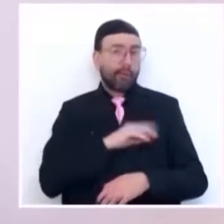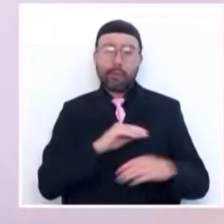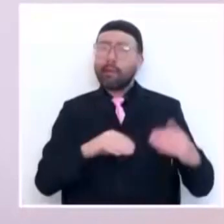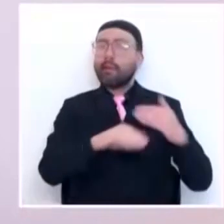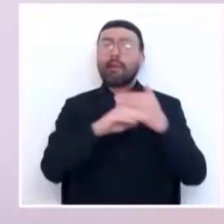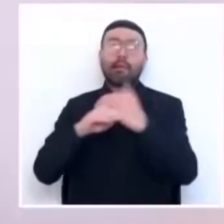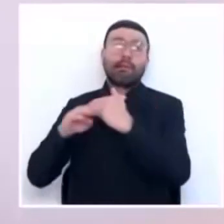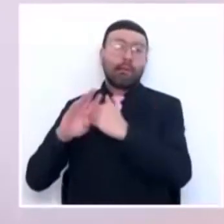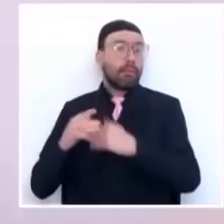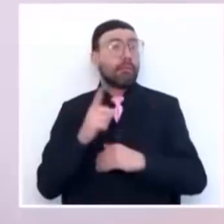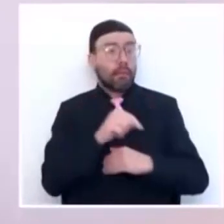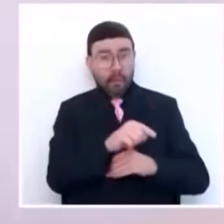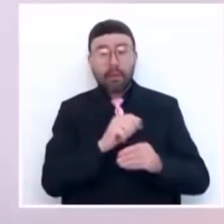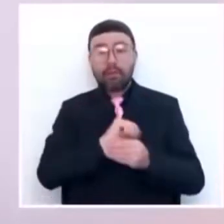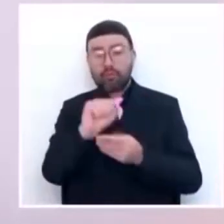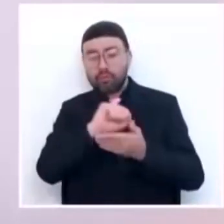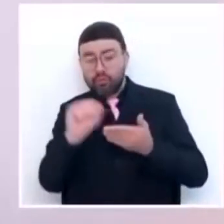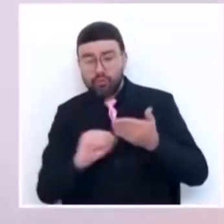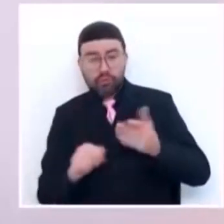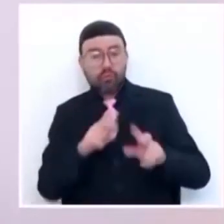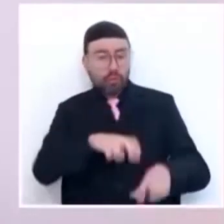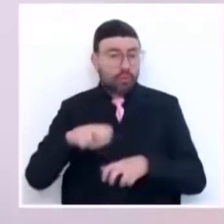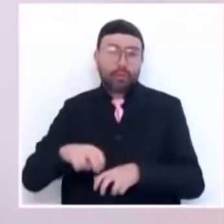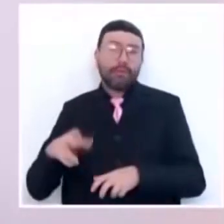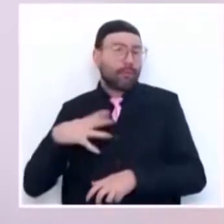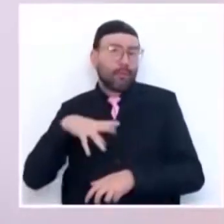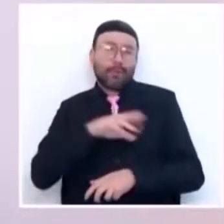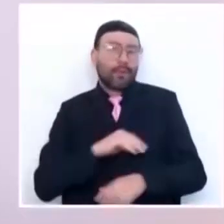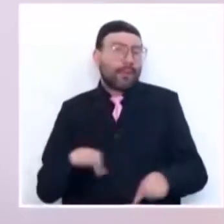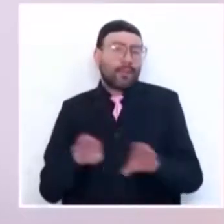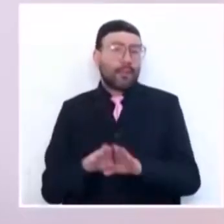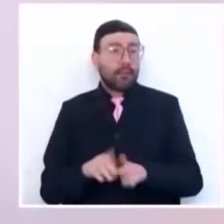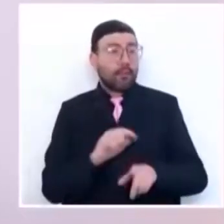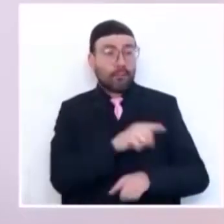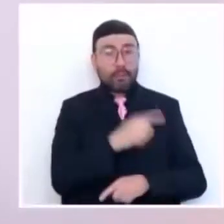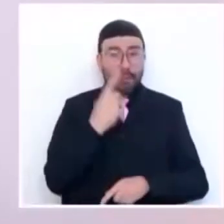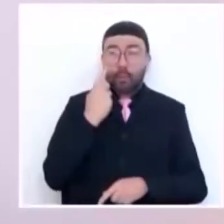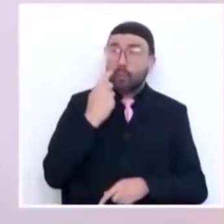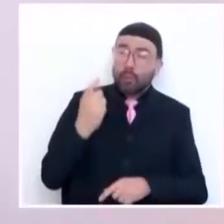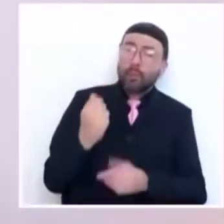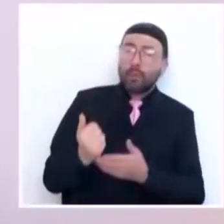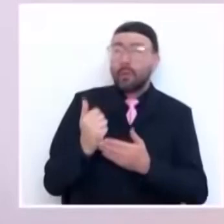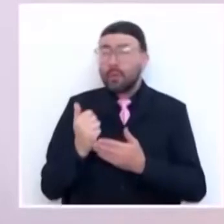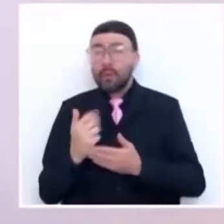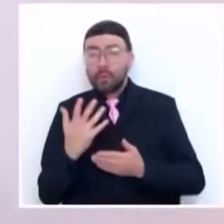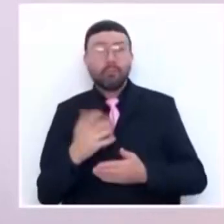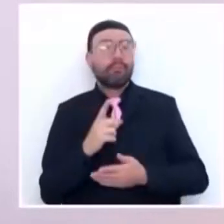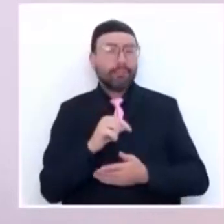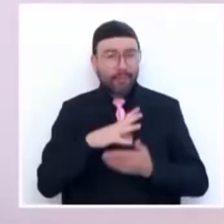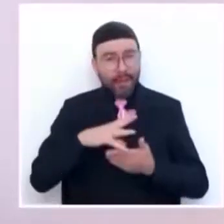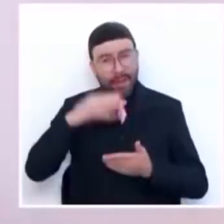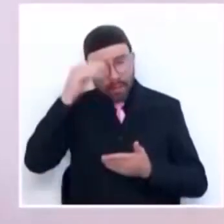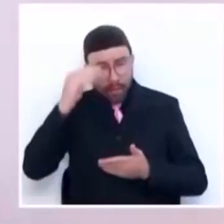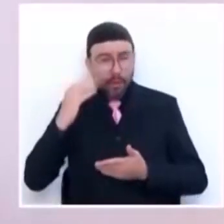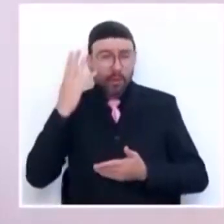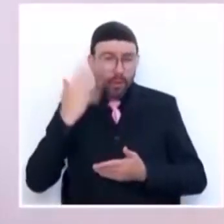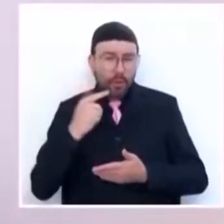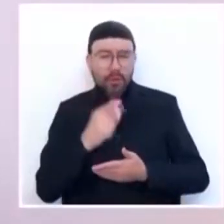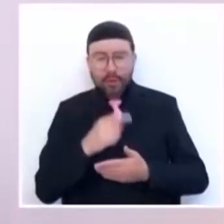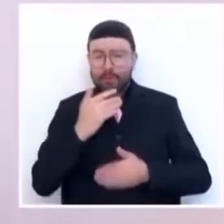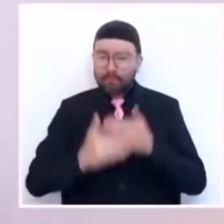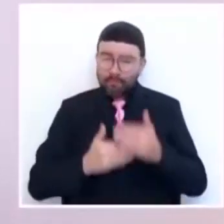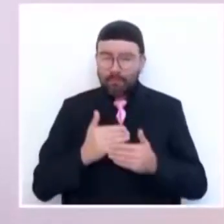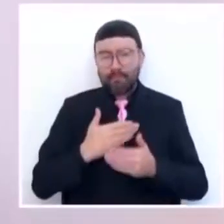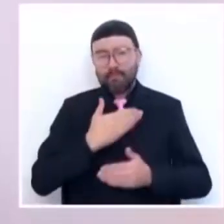también lava platos y cultiva y somos humanos. Y también busco ayuda y aprendimos y estamos cada día en este proceso de